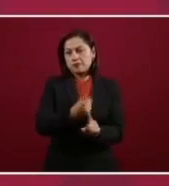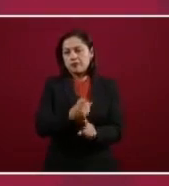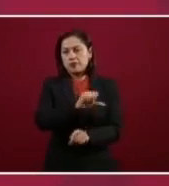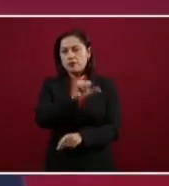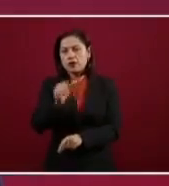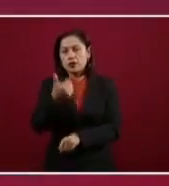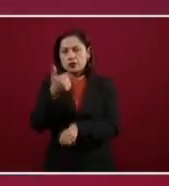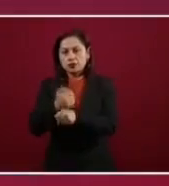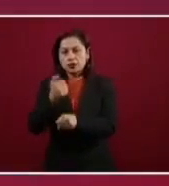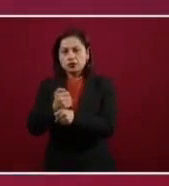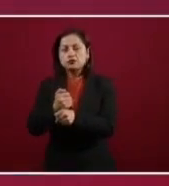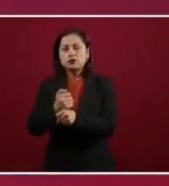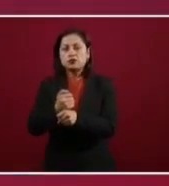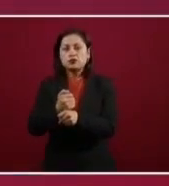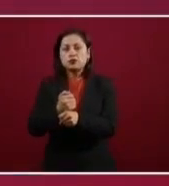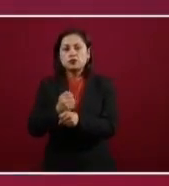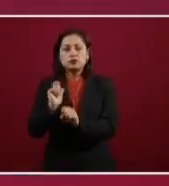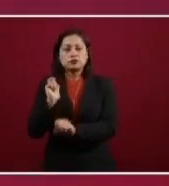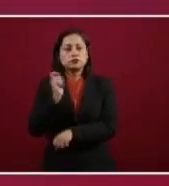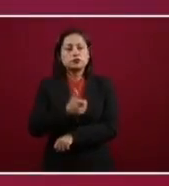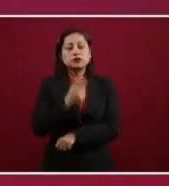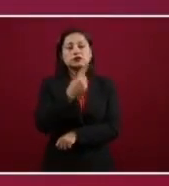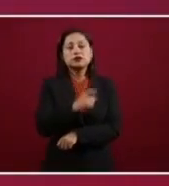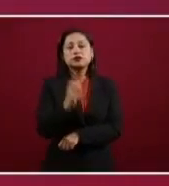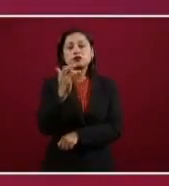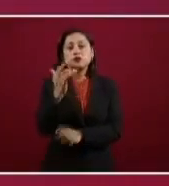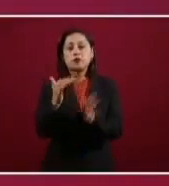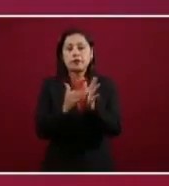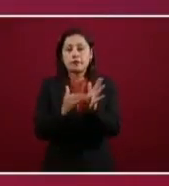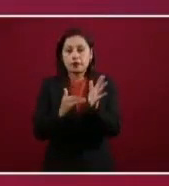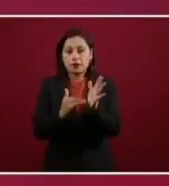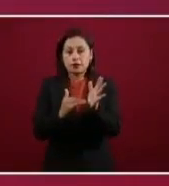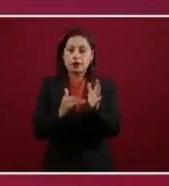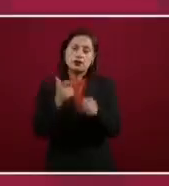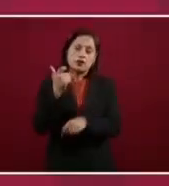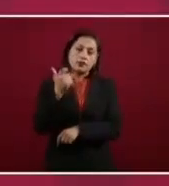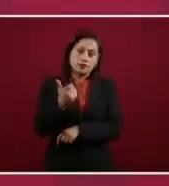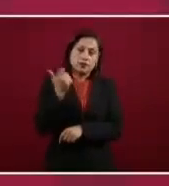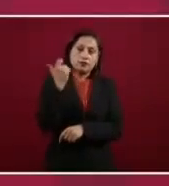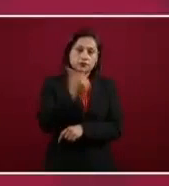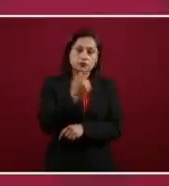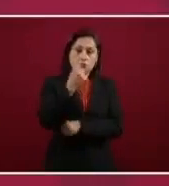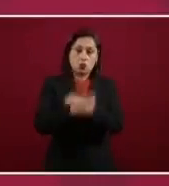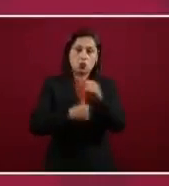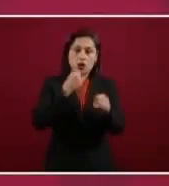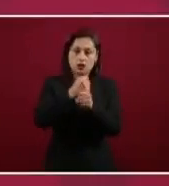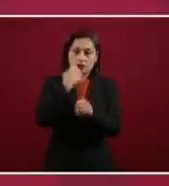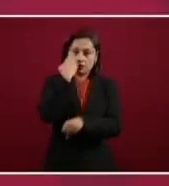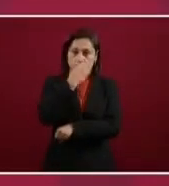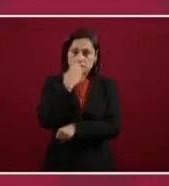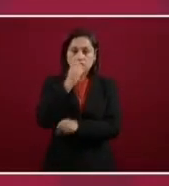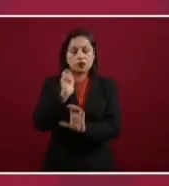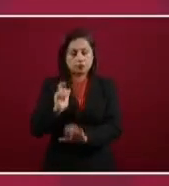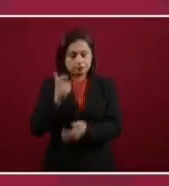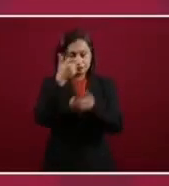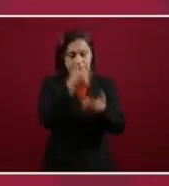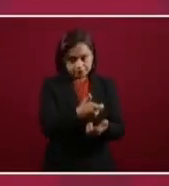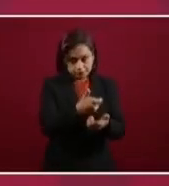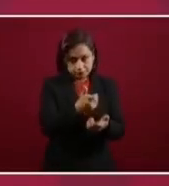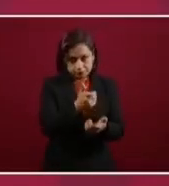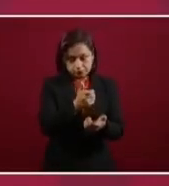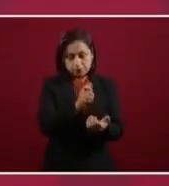son 150 mil pesos por ciclo escolar sí